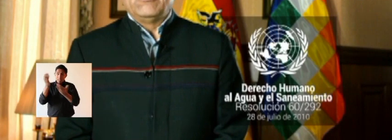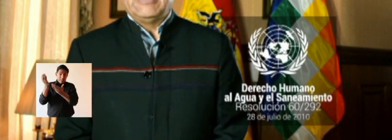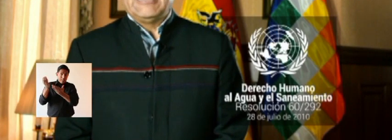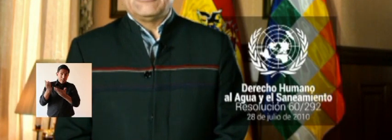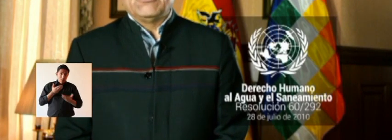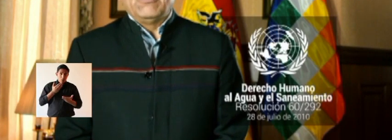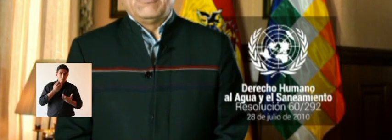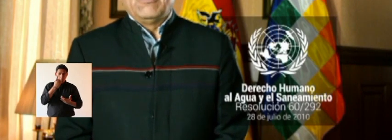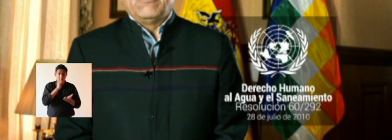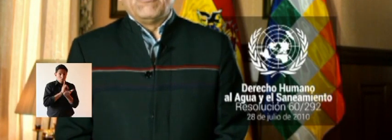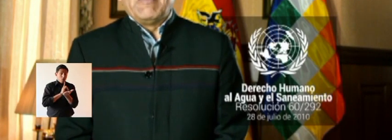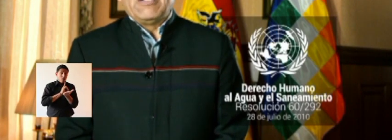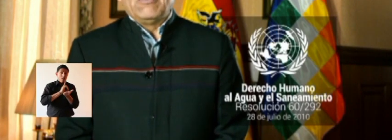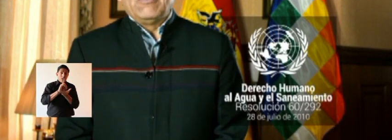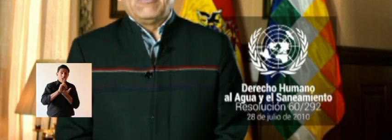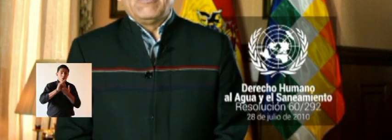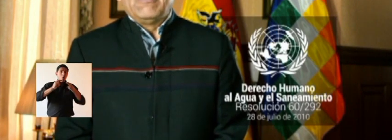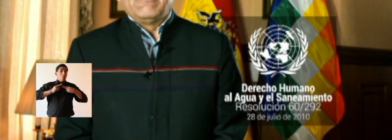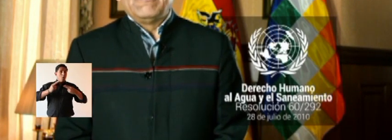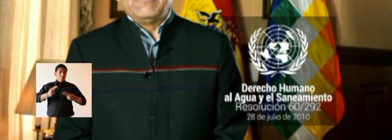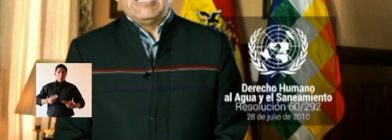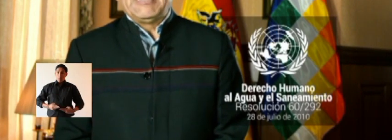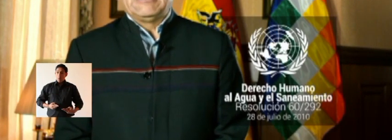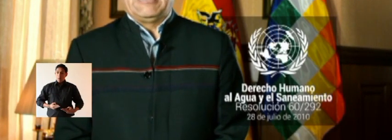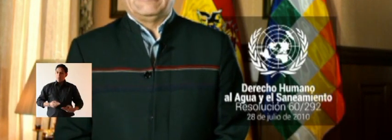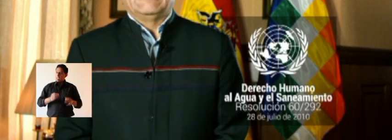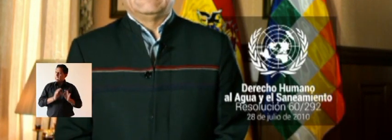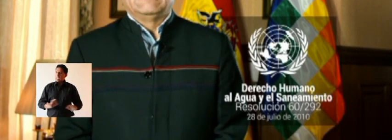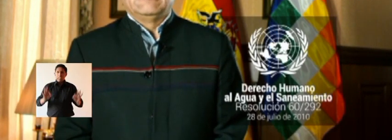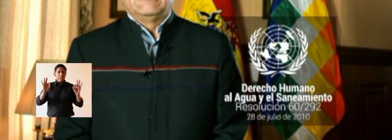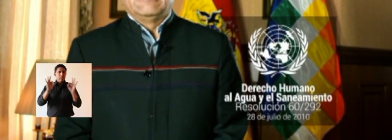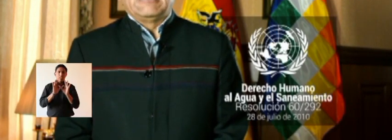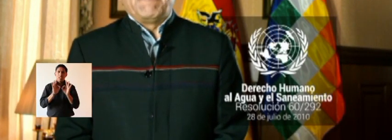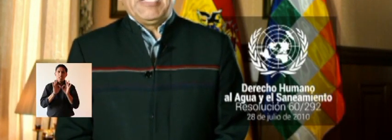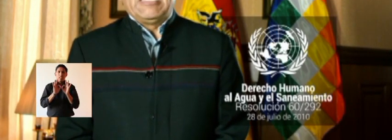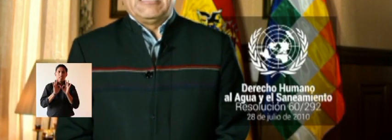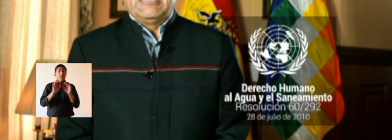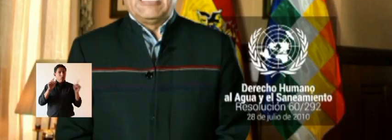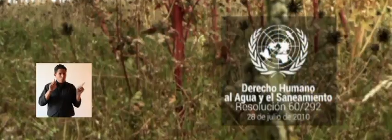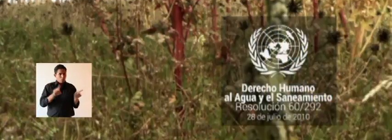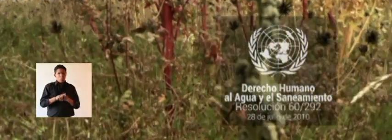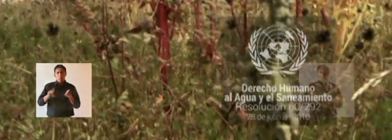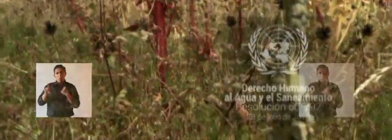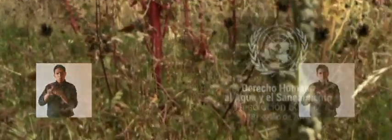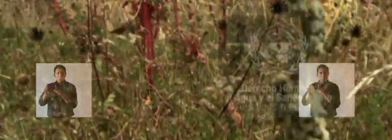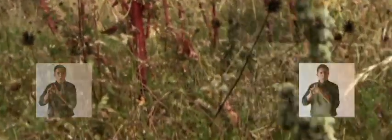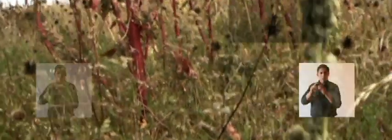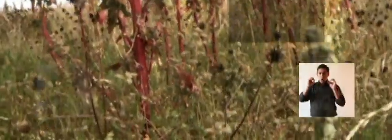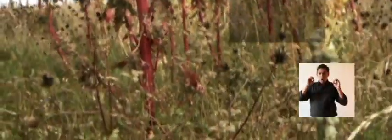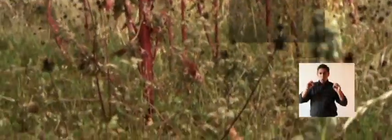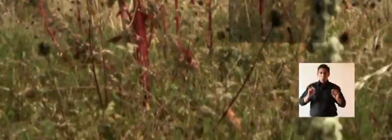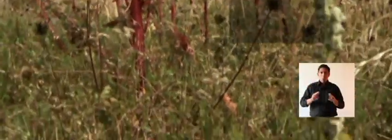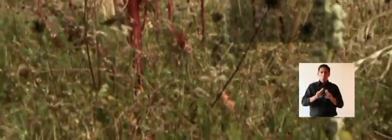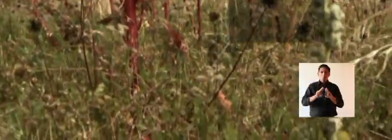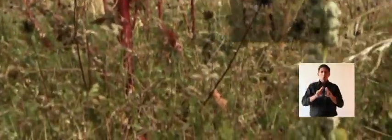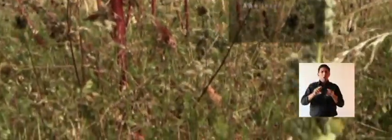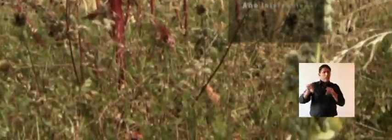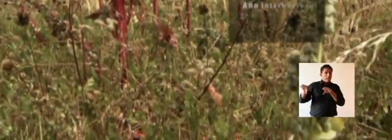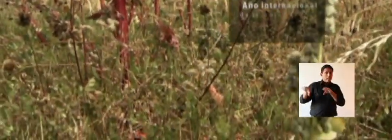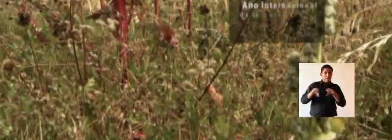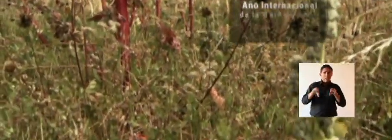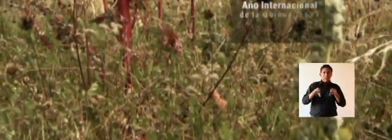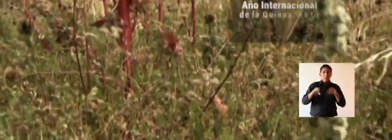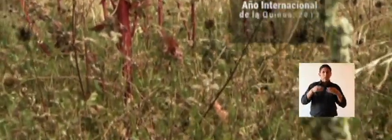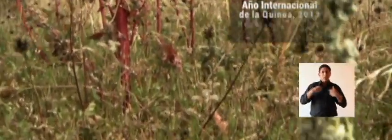un derecho humano fundamental. También en Naciones Unidas logramos